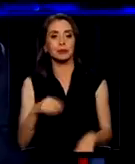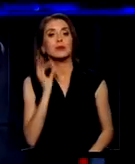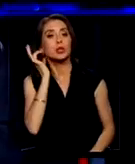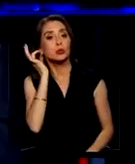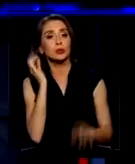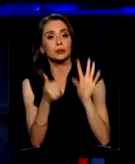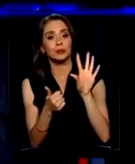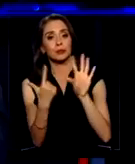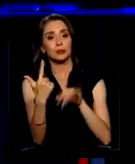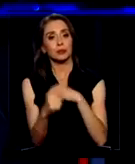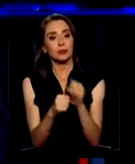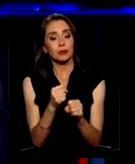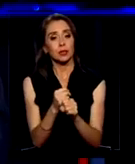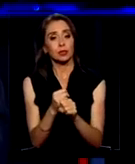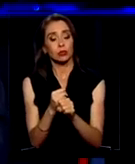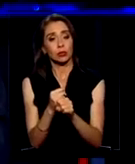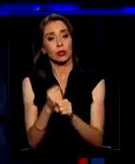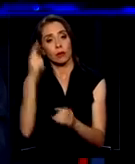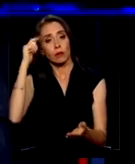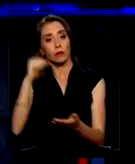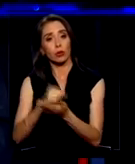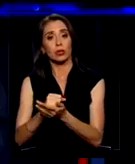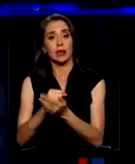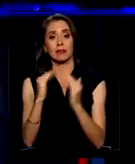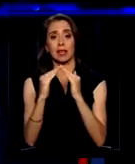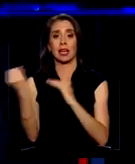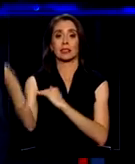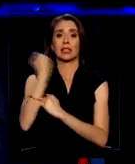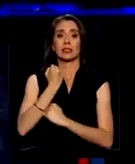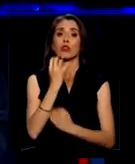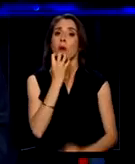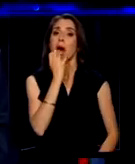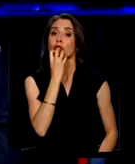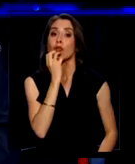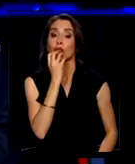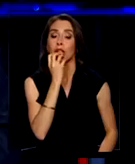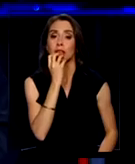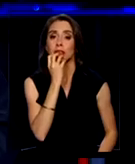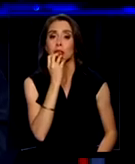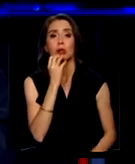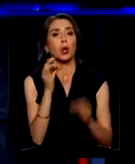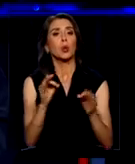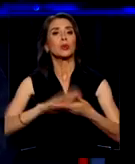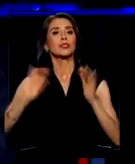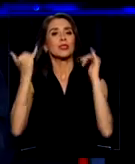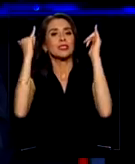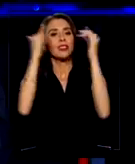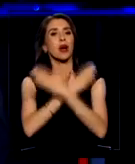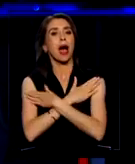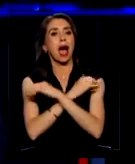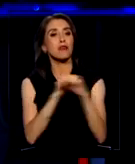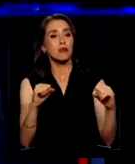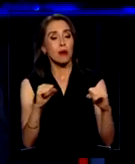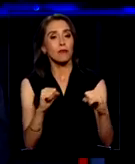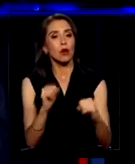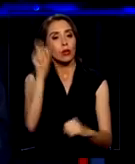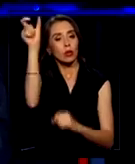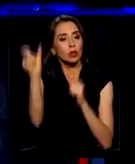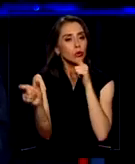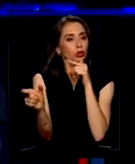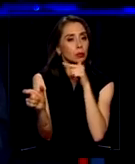una mujer de 67 años Fue brutalmente asesinada al interior de su casa en antofagasta el hecho habría ocurrido en plena celebración de Año Nuevo el principal